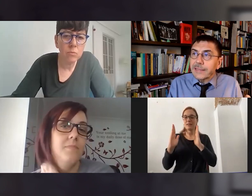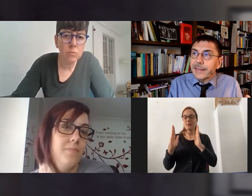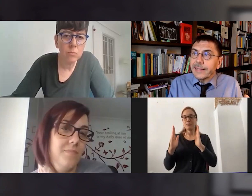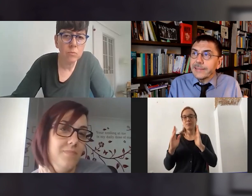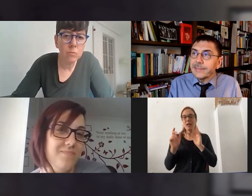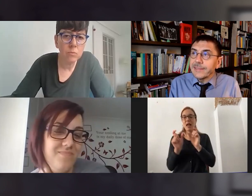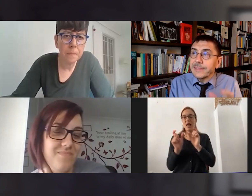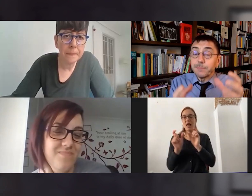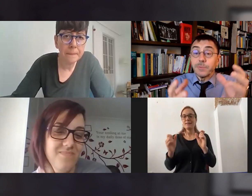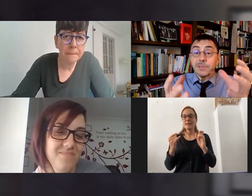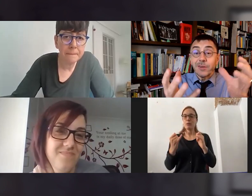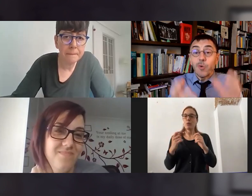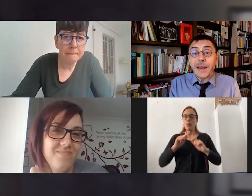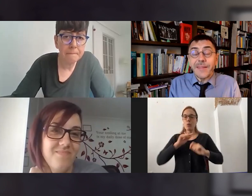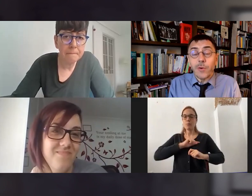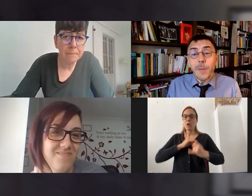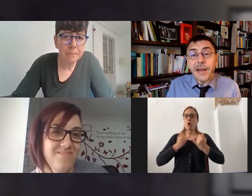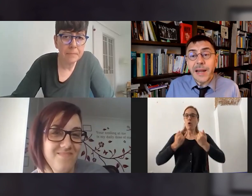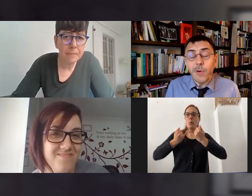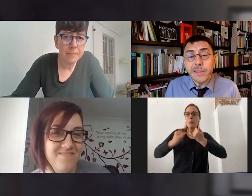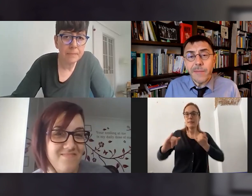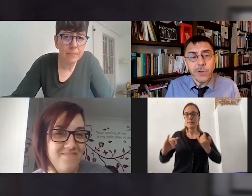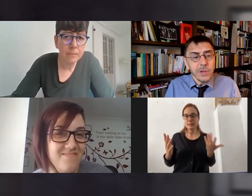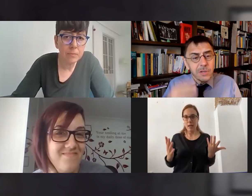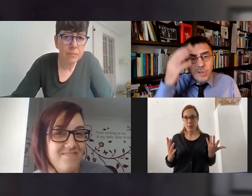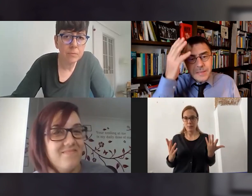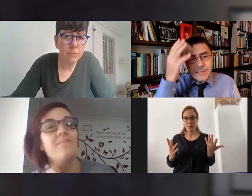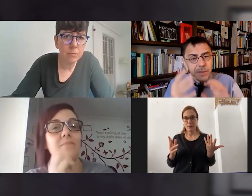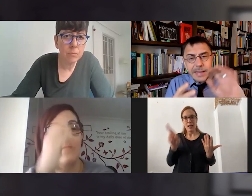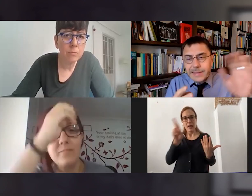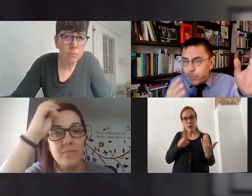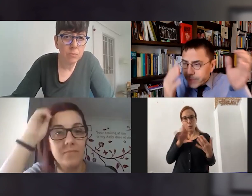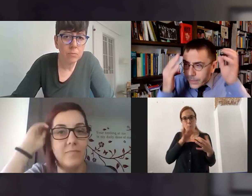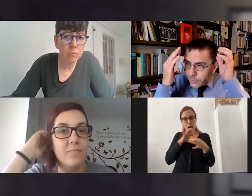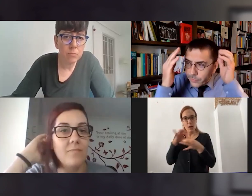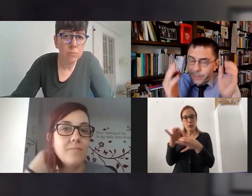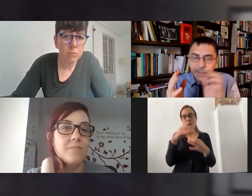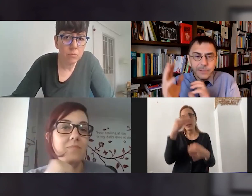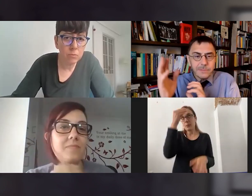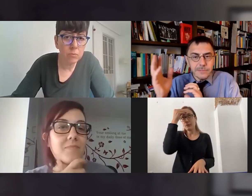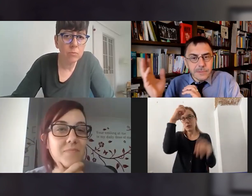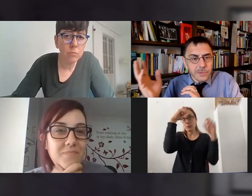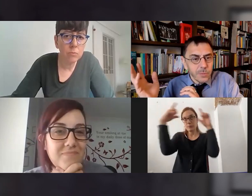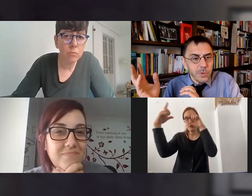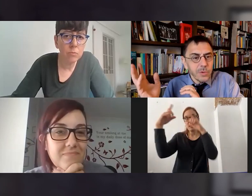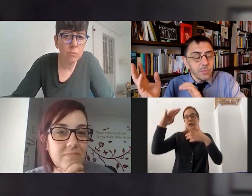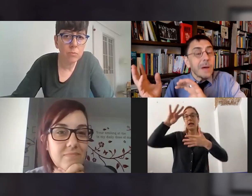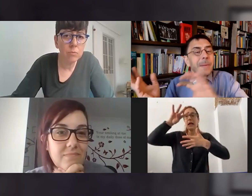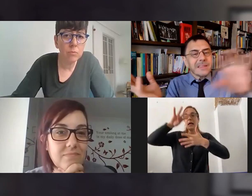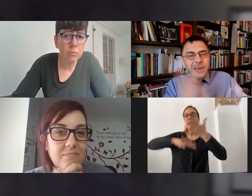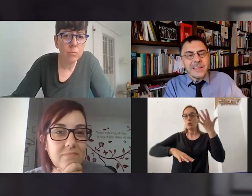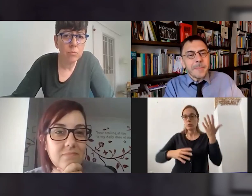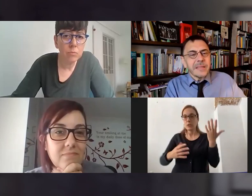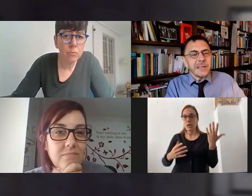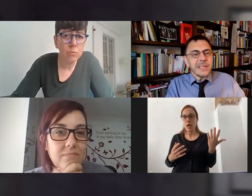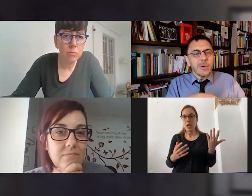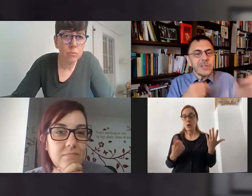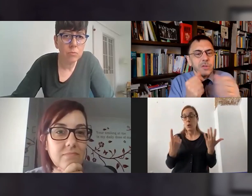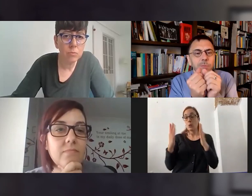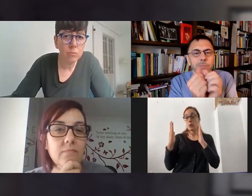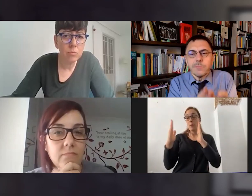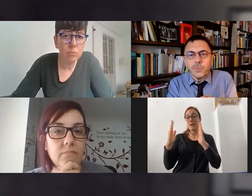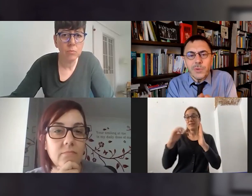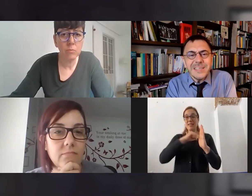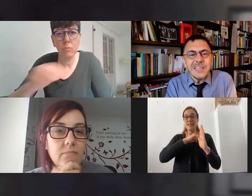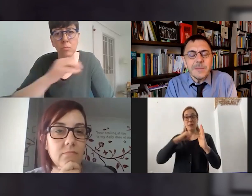tantos ataques, es pues, recuperar de alguna manera la unidad, ¿no? Estoy pensando en Cataluña, ¿no? Es decir, cómo una parte del independentismo ha